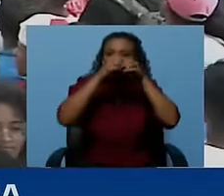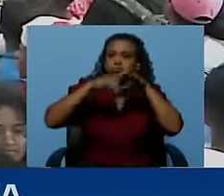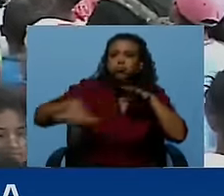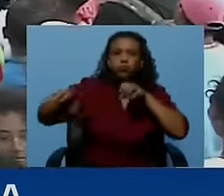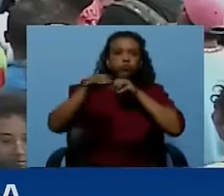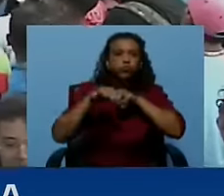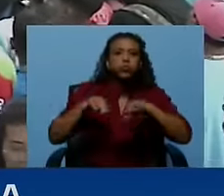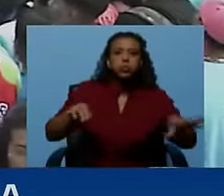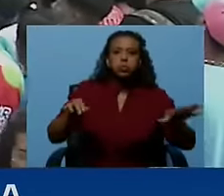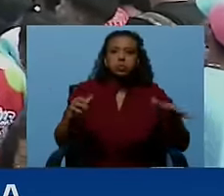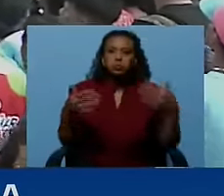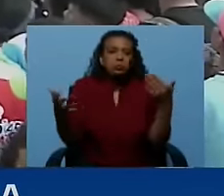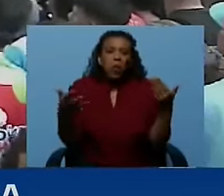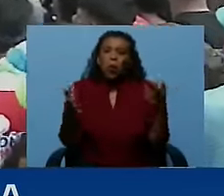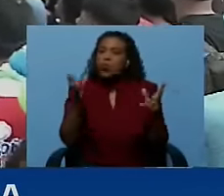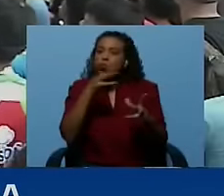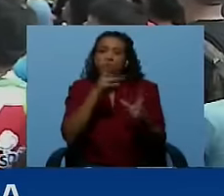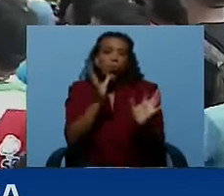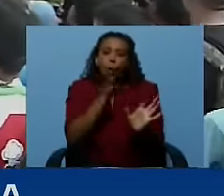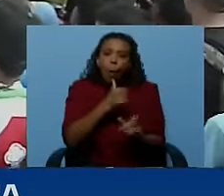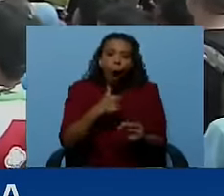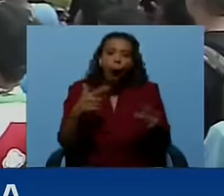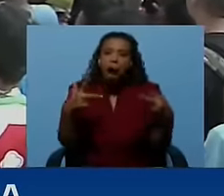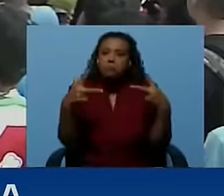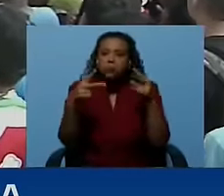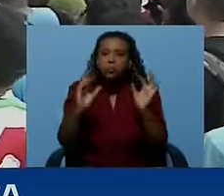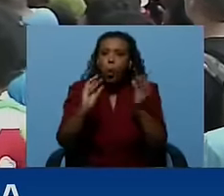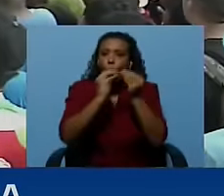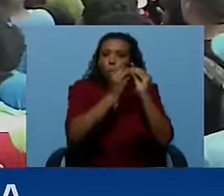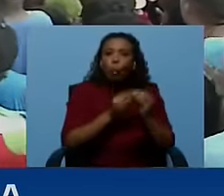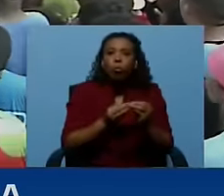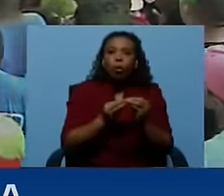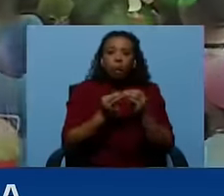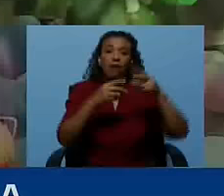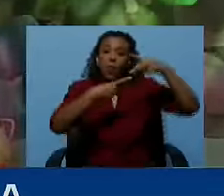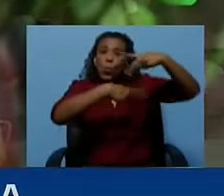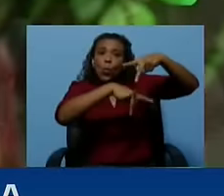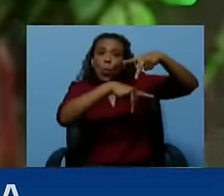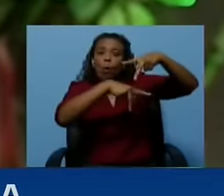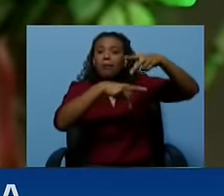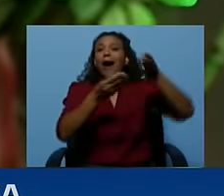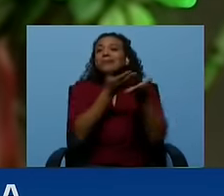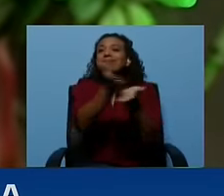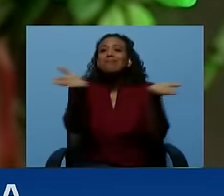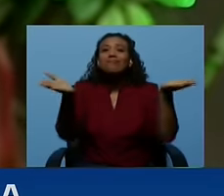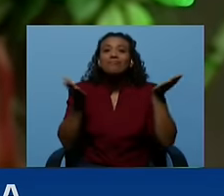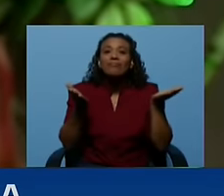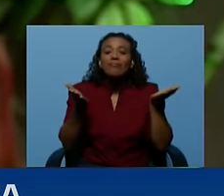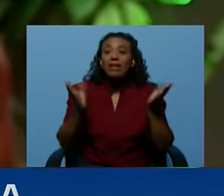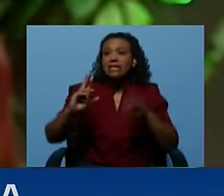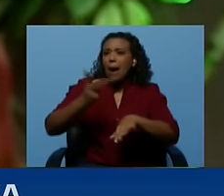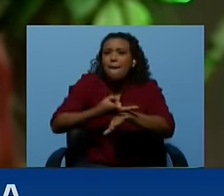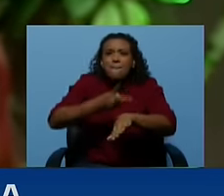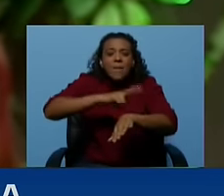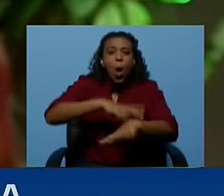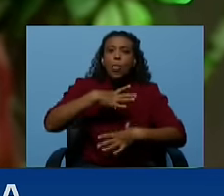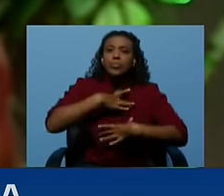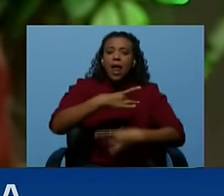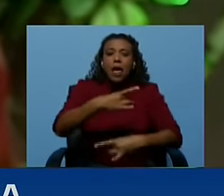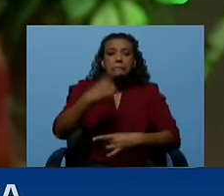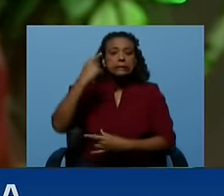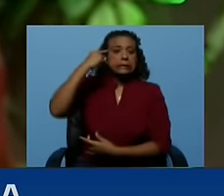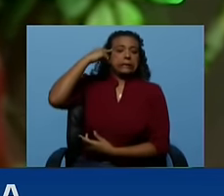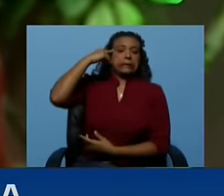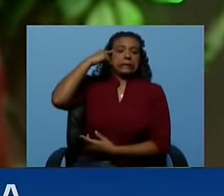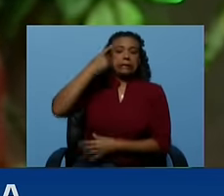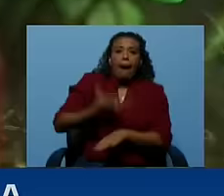Diosdado. Le torcieron el brazo a TikTok y la pusieron al servicio de los peores intereses del fascismo,